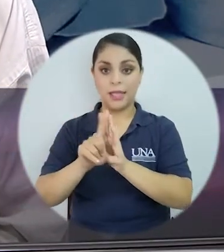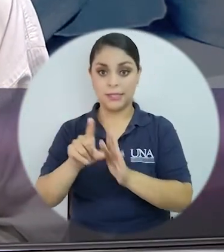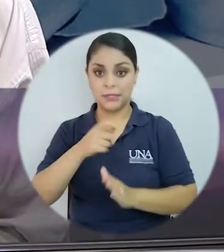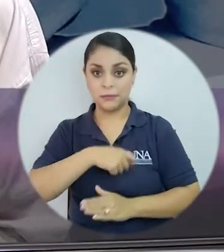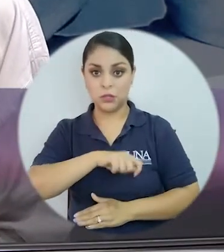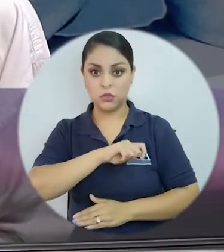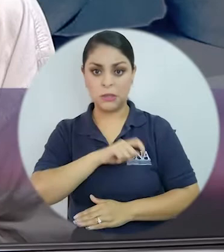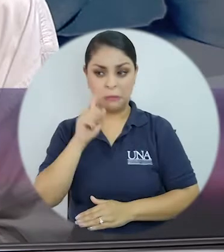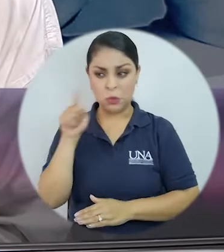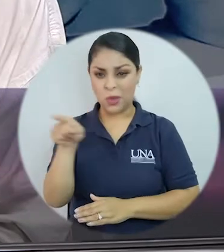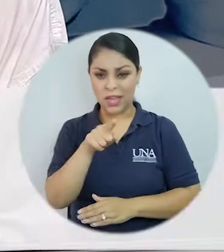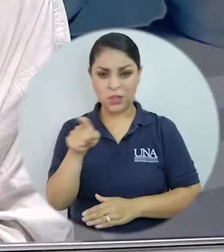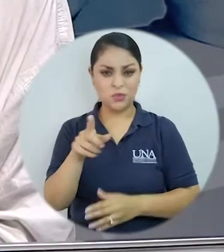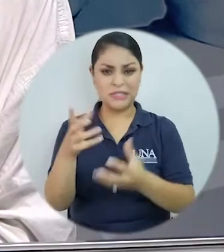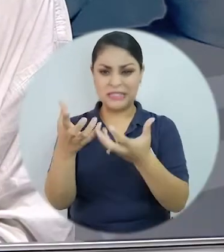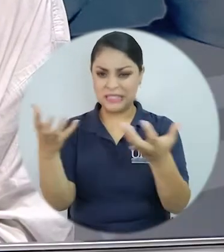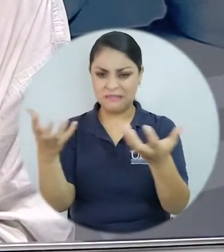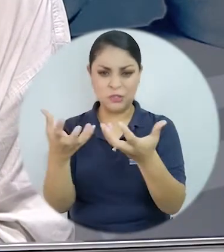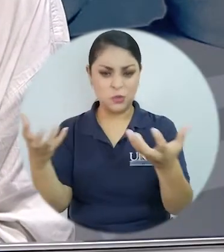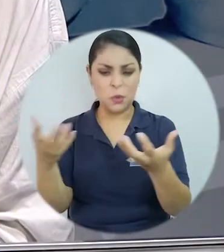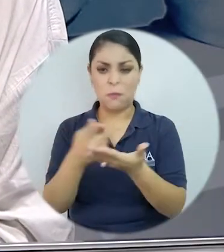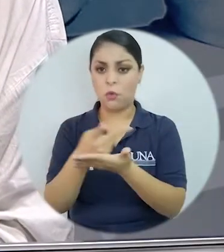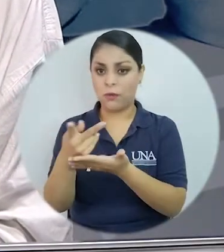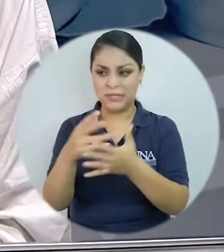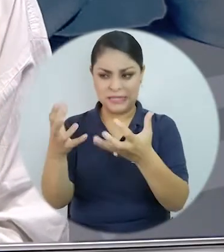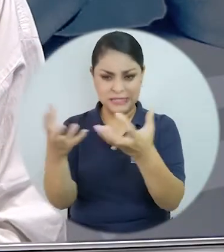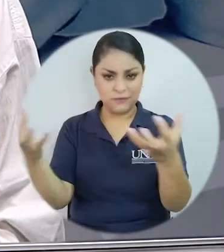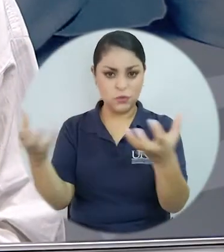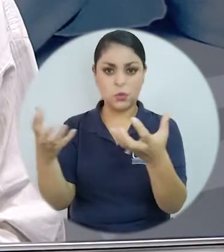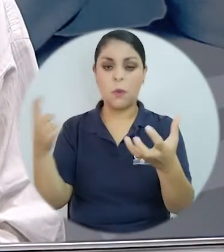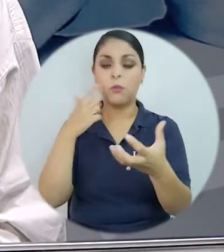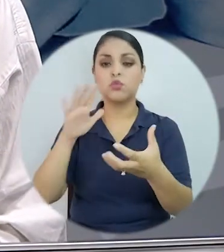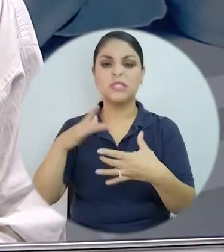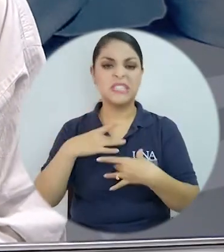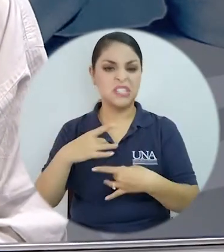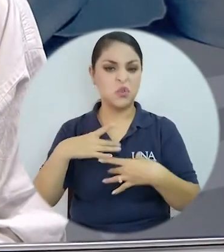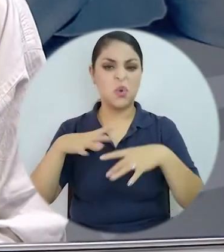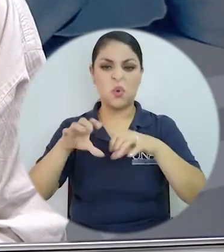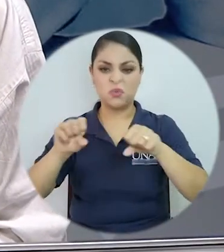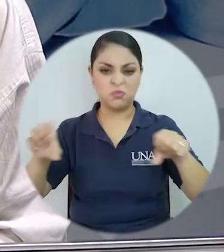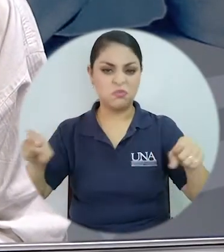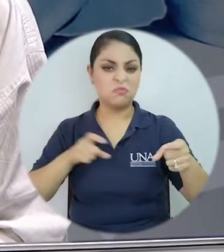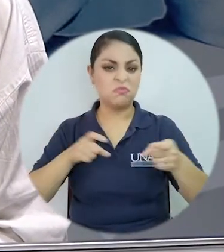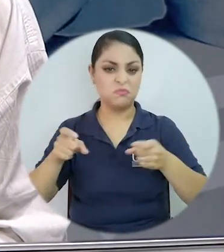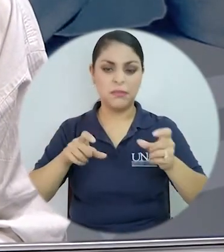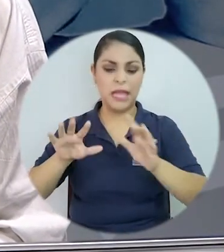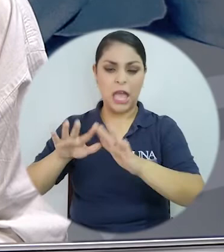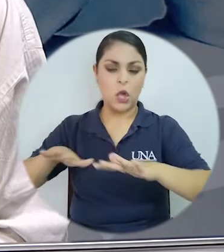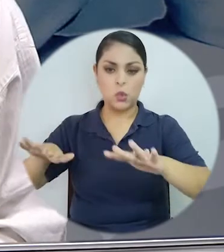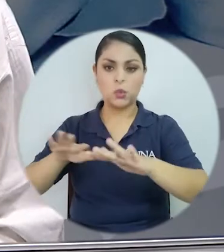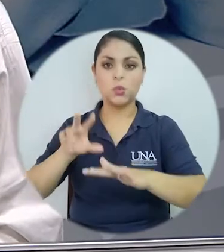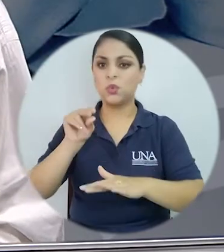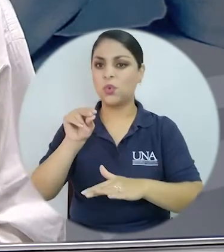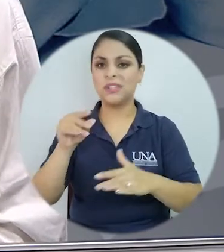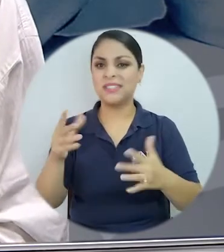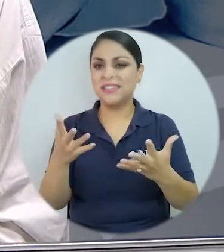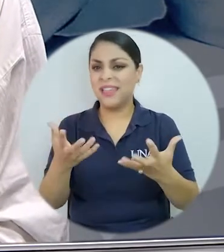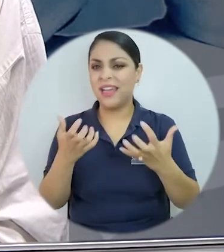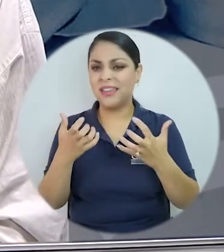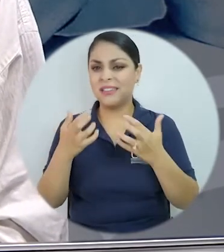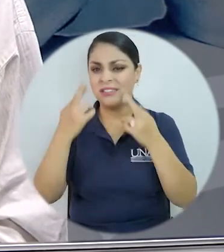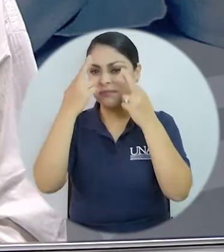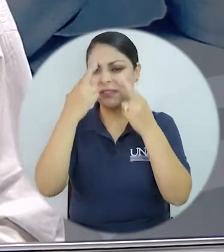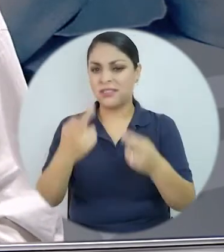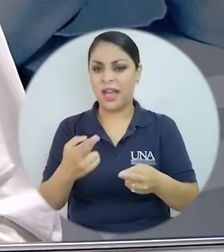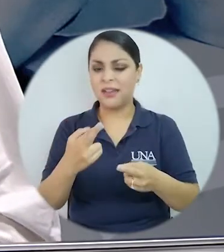como había tanta división interna en estas provincias por intereses creados y corrupción en la administración, nadie estaba como